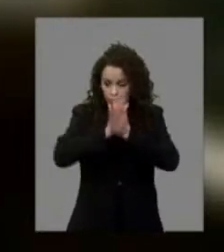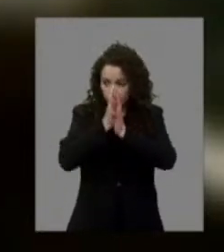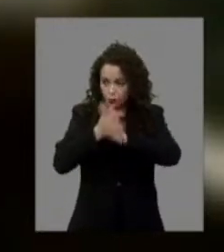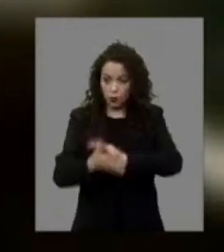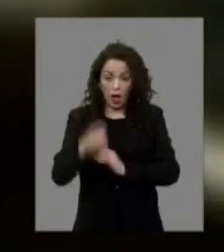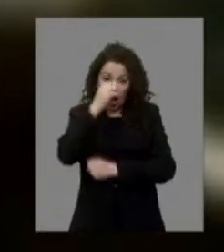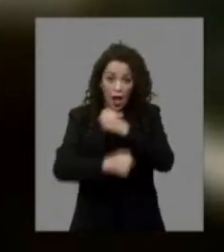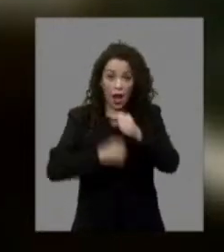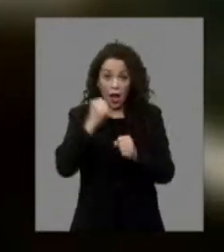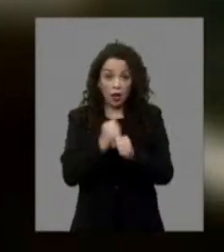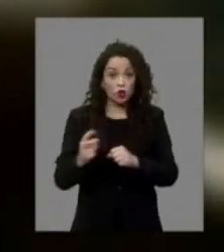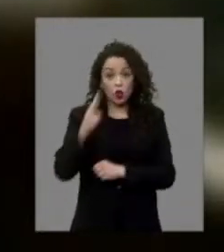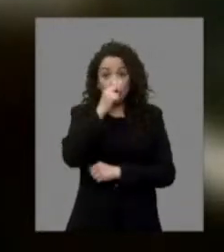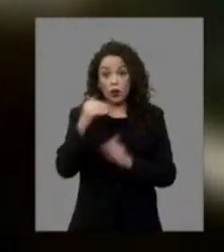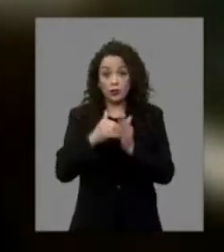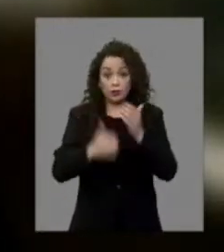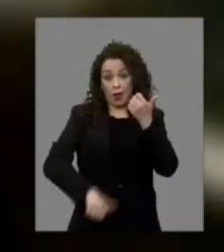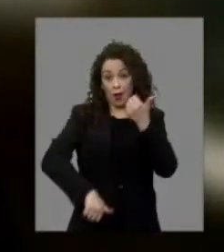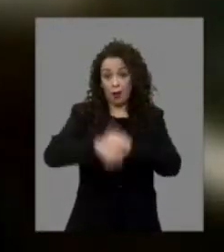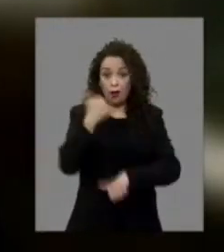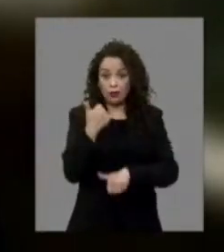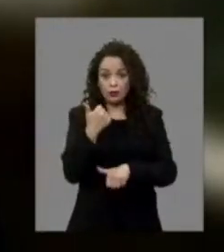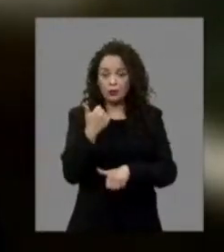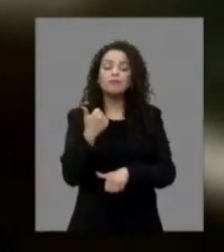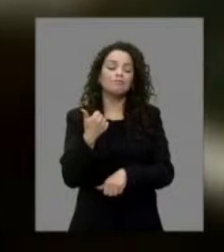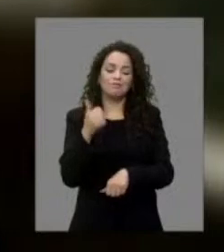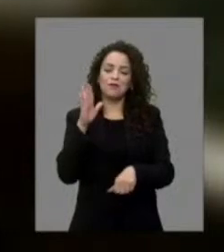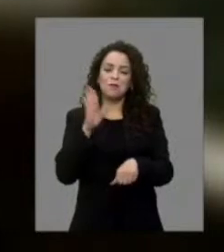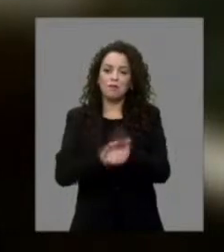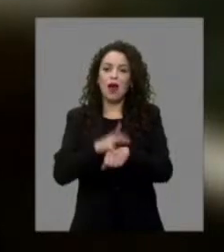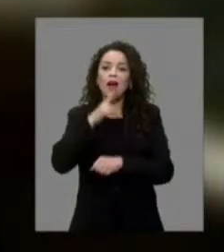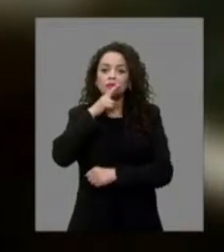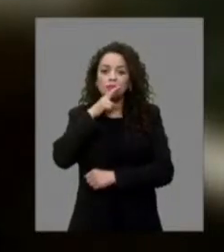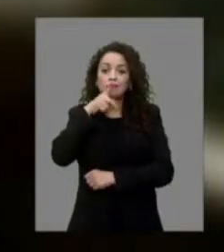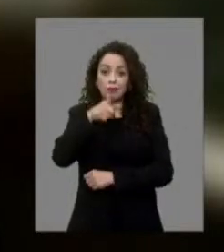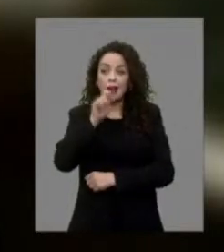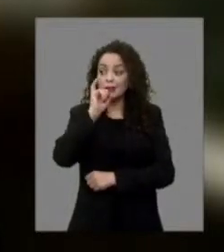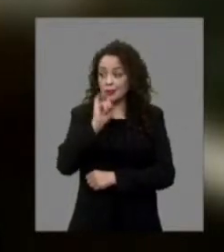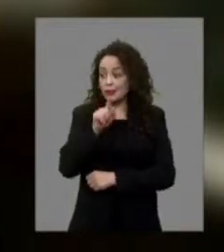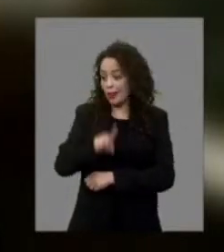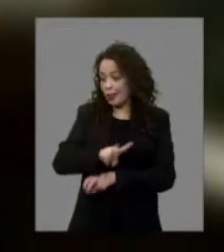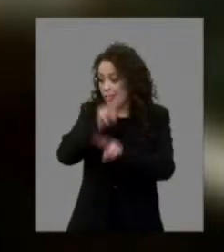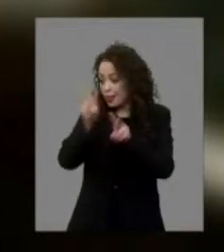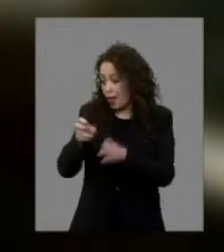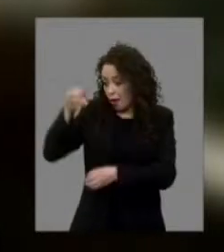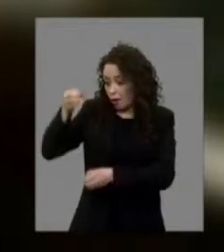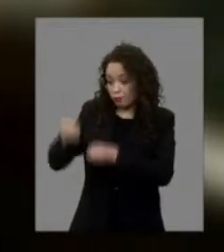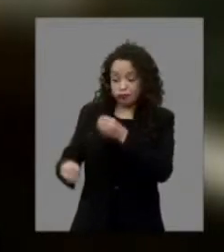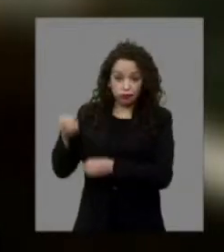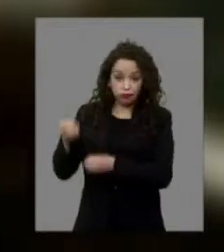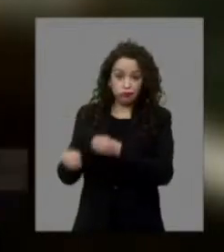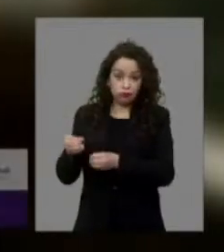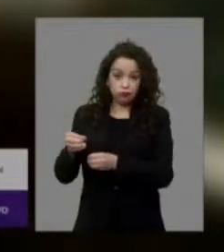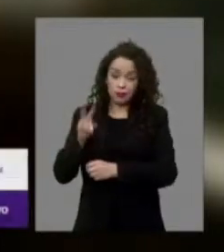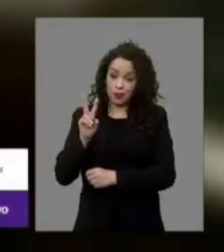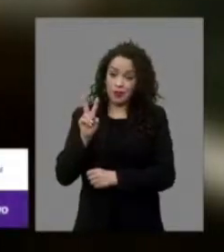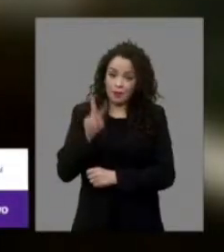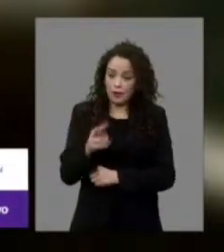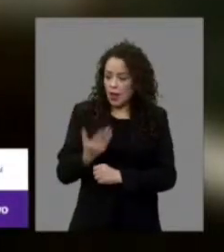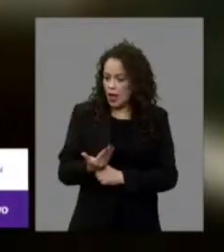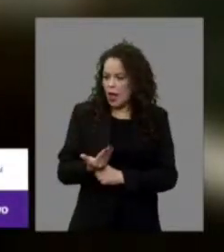ha fortalecido el quehacer judicial. Sin duda, se ha enriquecido, como ya